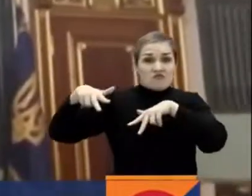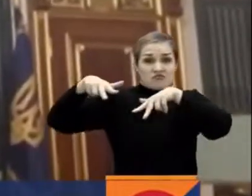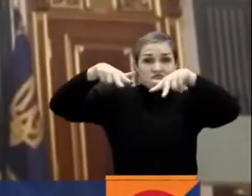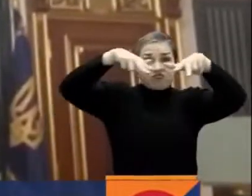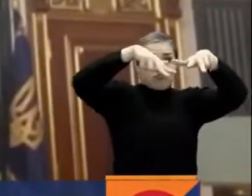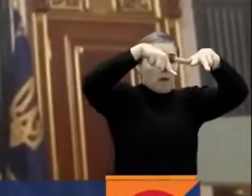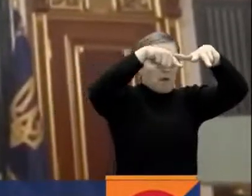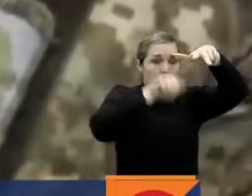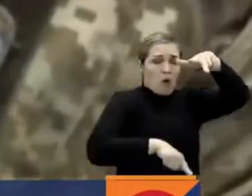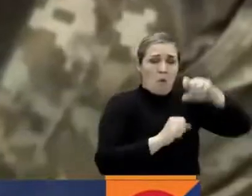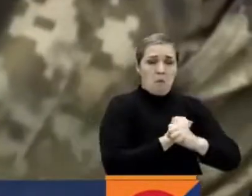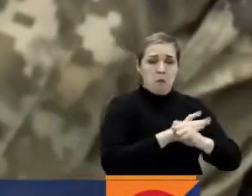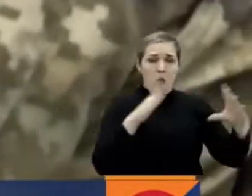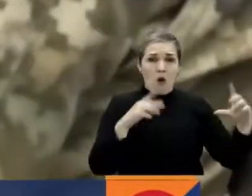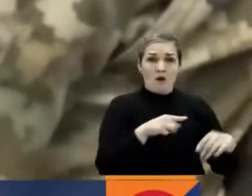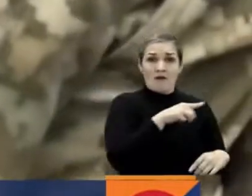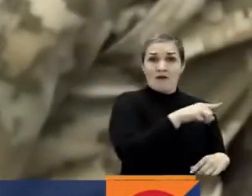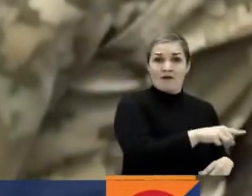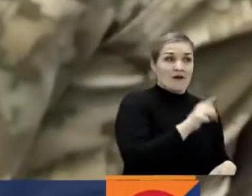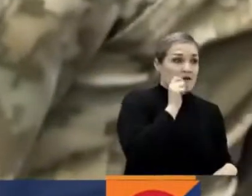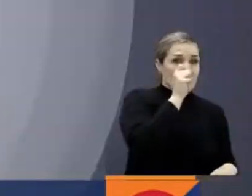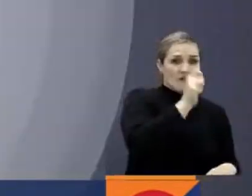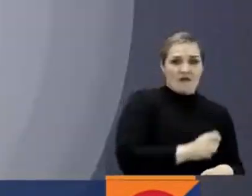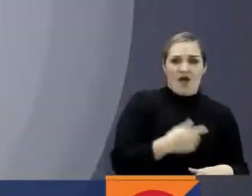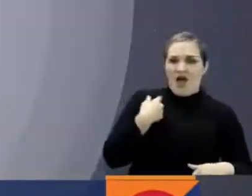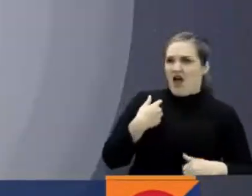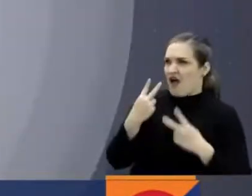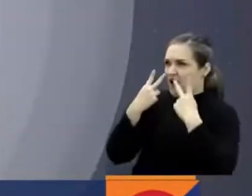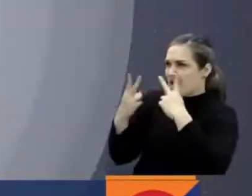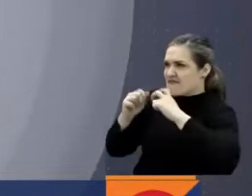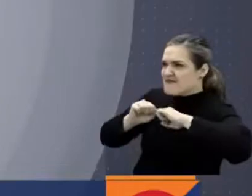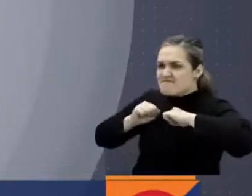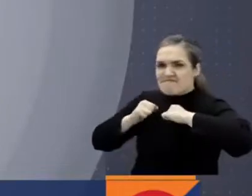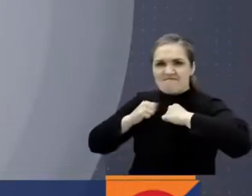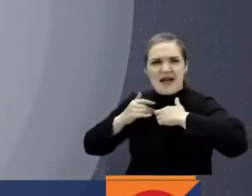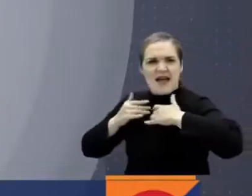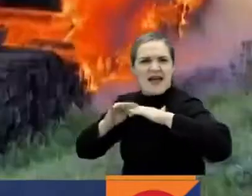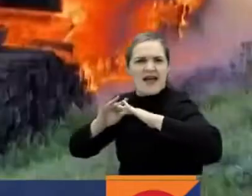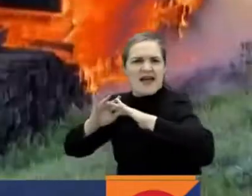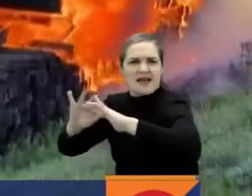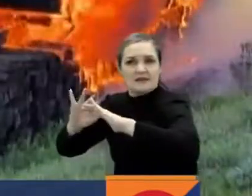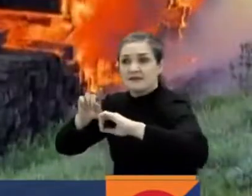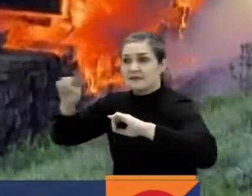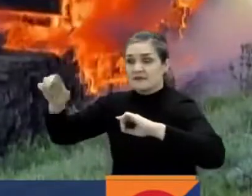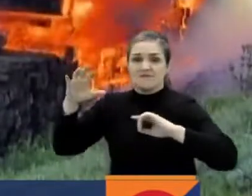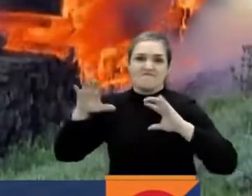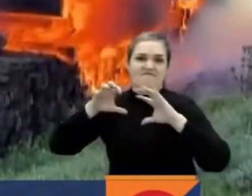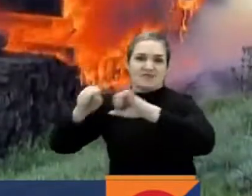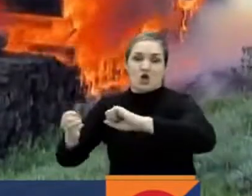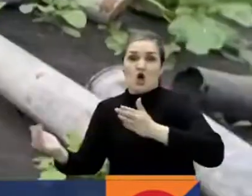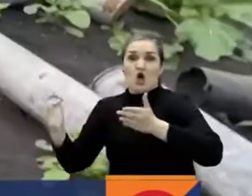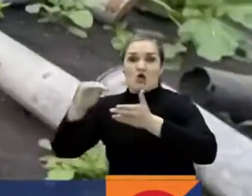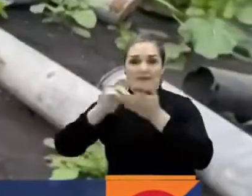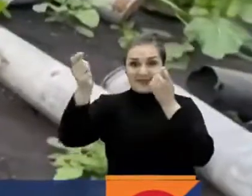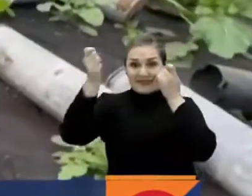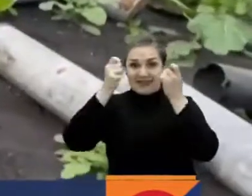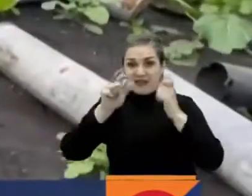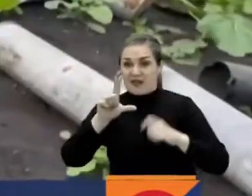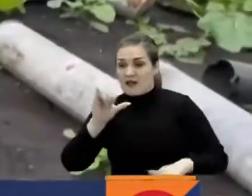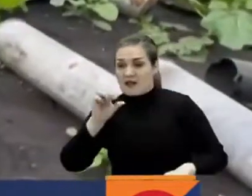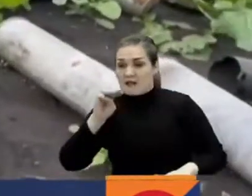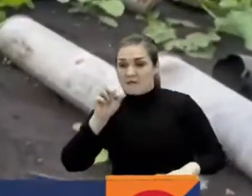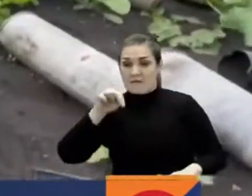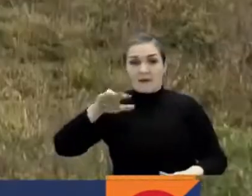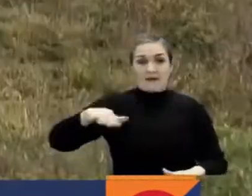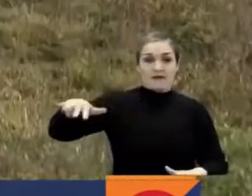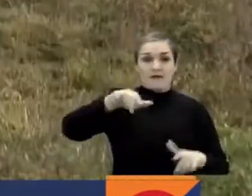explosivos, y Kiev celebra el remodelado que da a la guerra con la contraofensiva, gracias a la reconquista de la estratégica Limán, mientras no